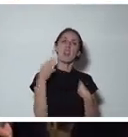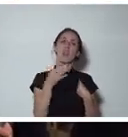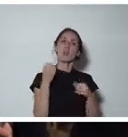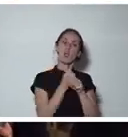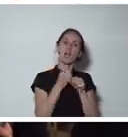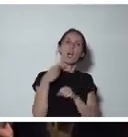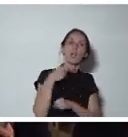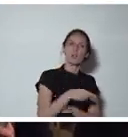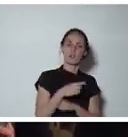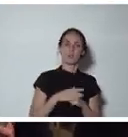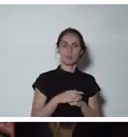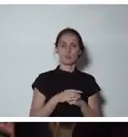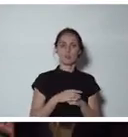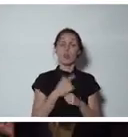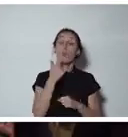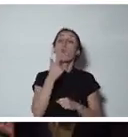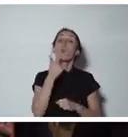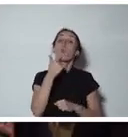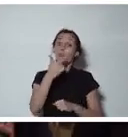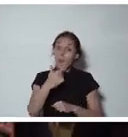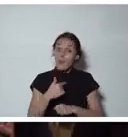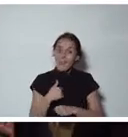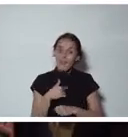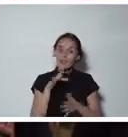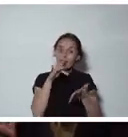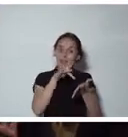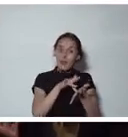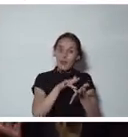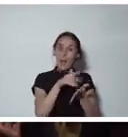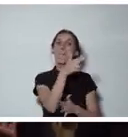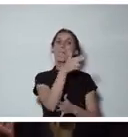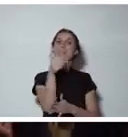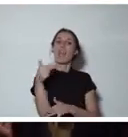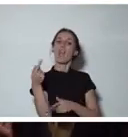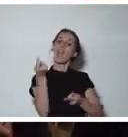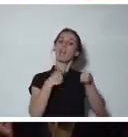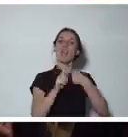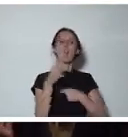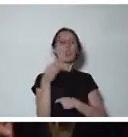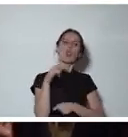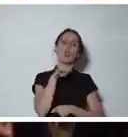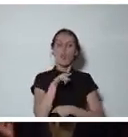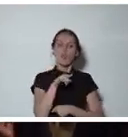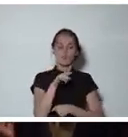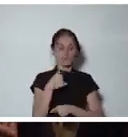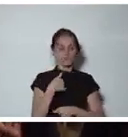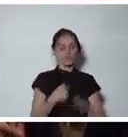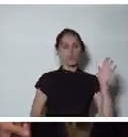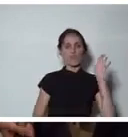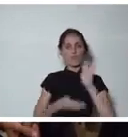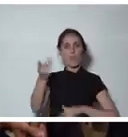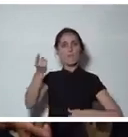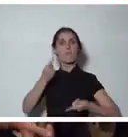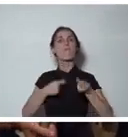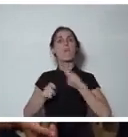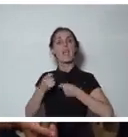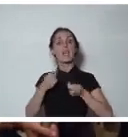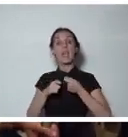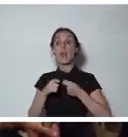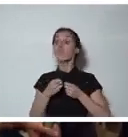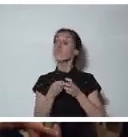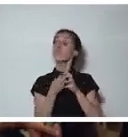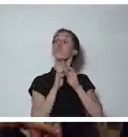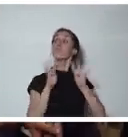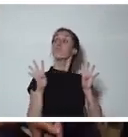tenía que ser pescadera fui inmediatamente a una de las pescaderías de nuestros mercados maravillosos de Barcelona y con las pescaderas hicimos